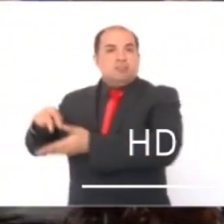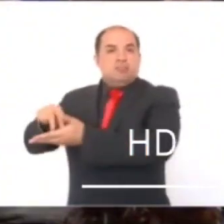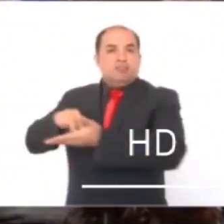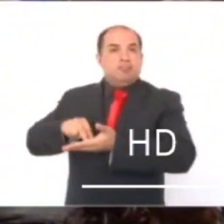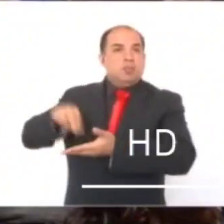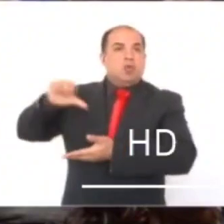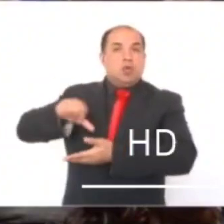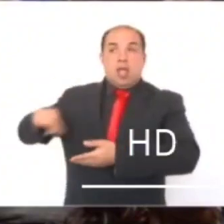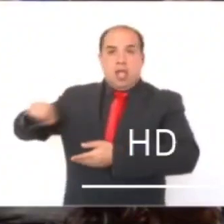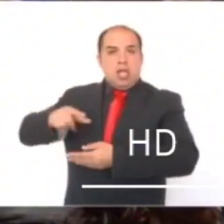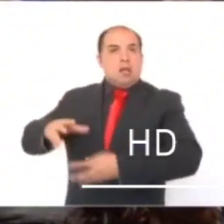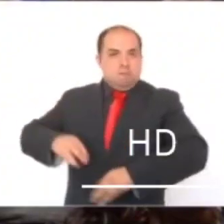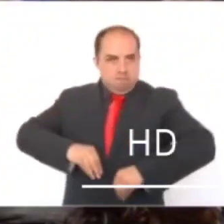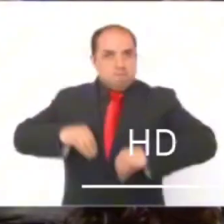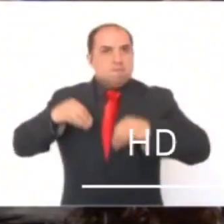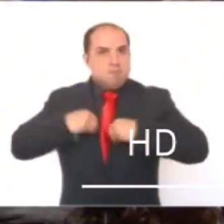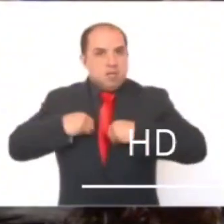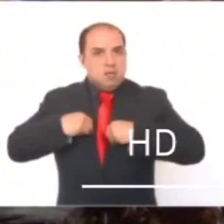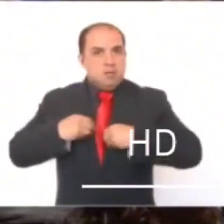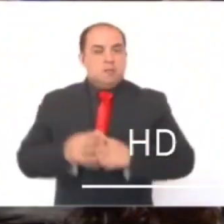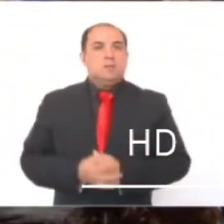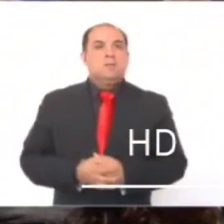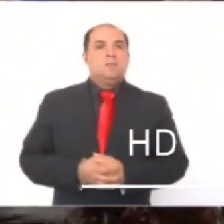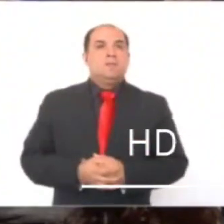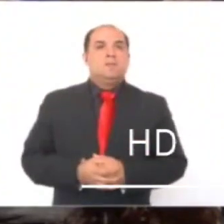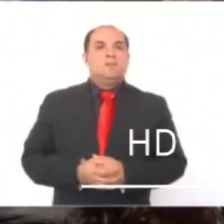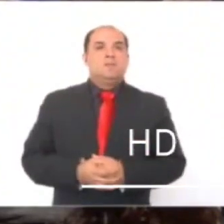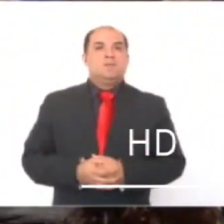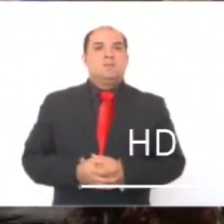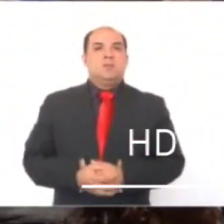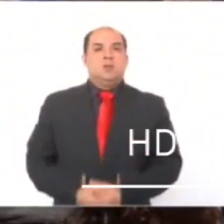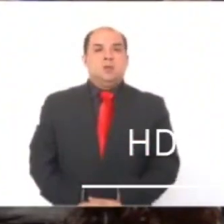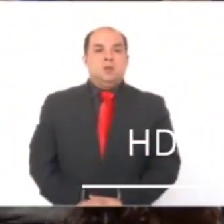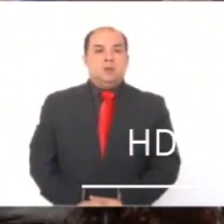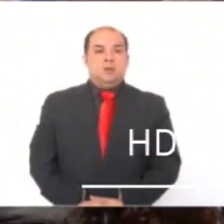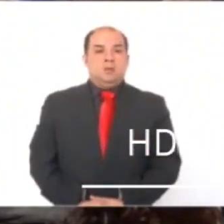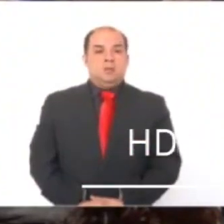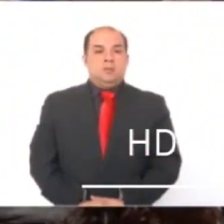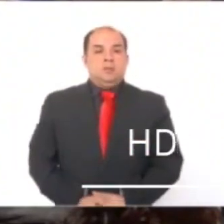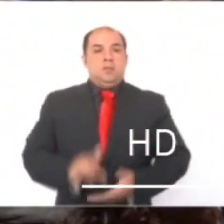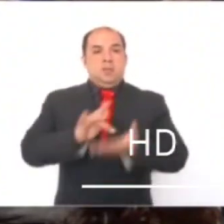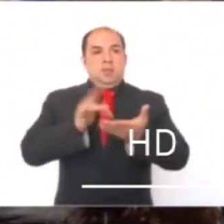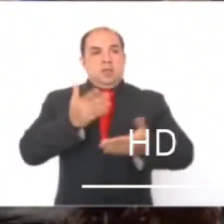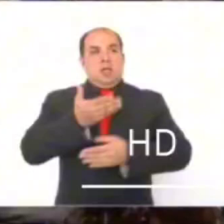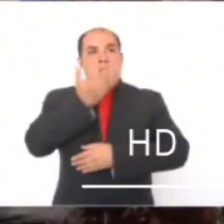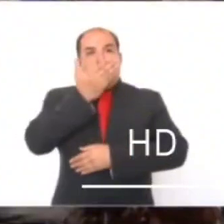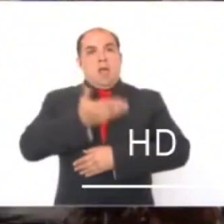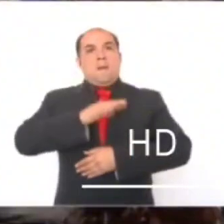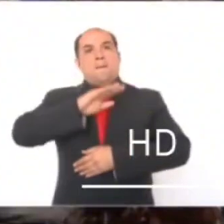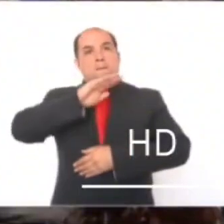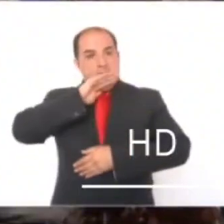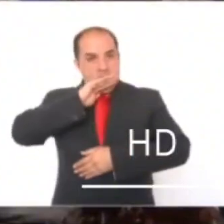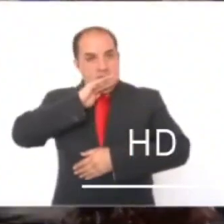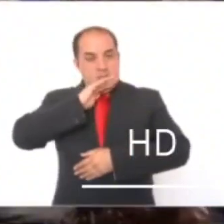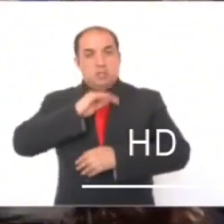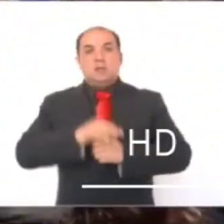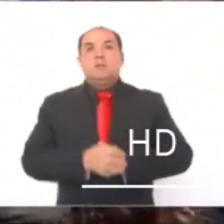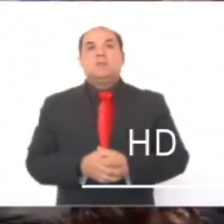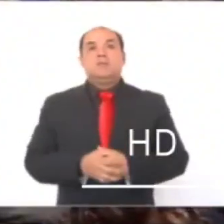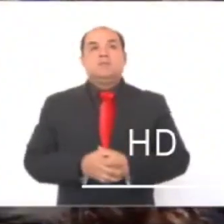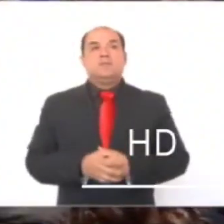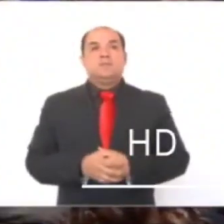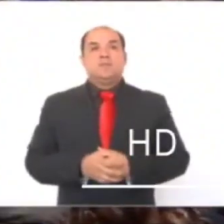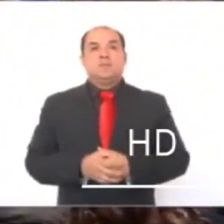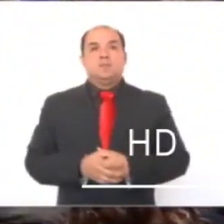son sobrevivientes. Quiero agradecer a mi madre, quien en